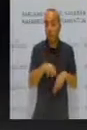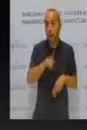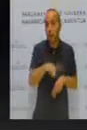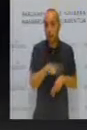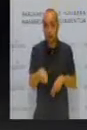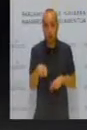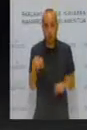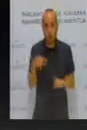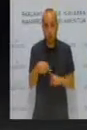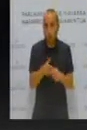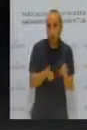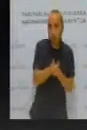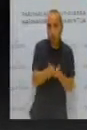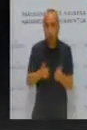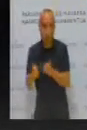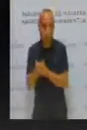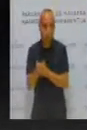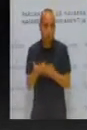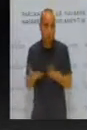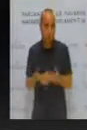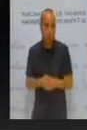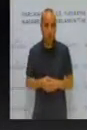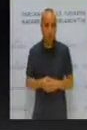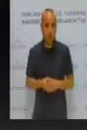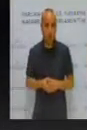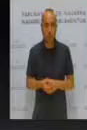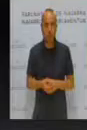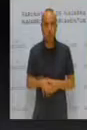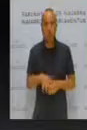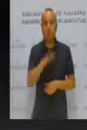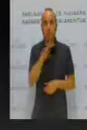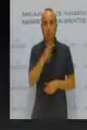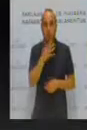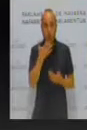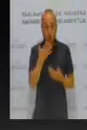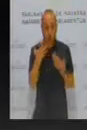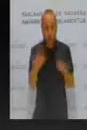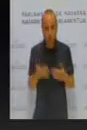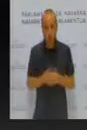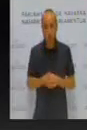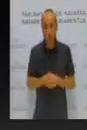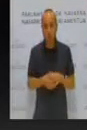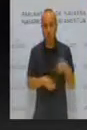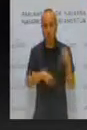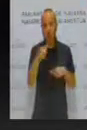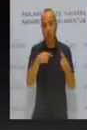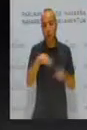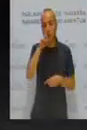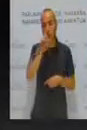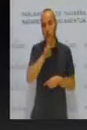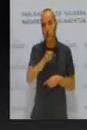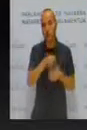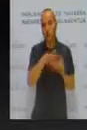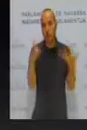las prioridades en unos presupuestos. Porque les voy a poner un caso concreto. Presupuesto del año 2017.